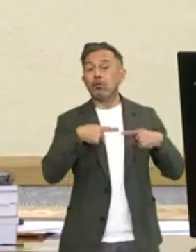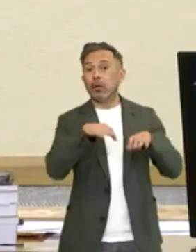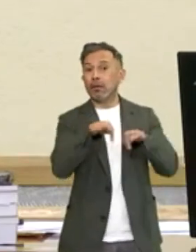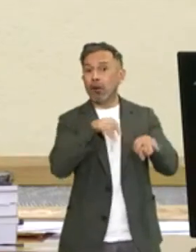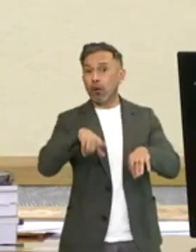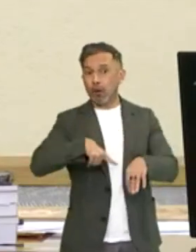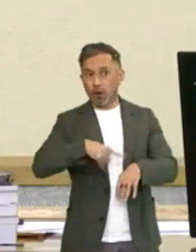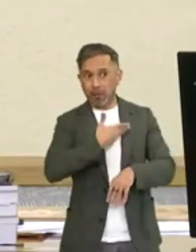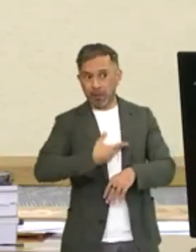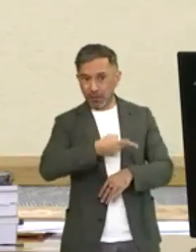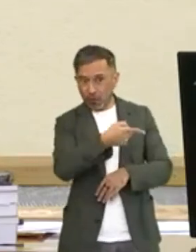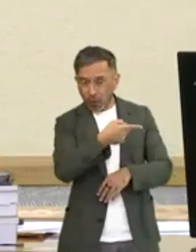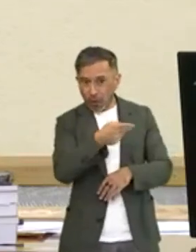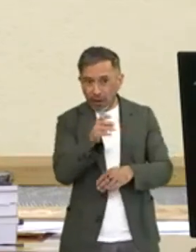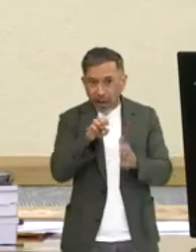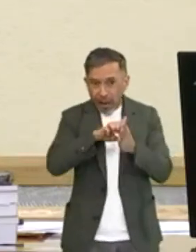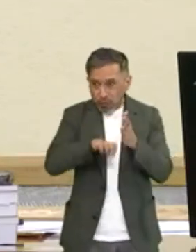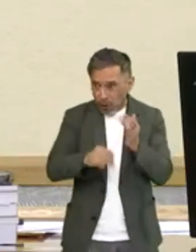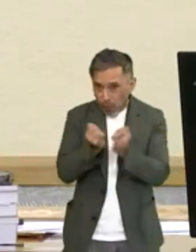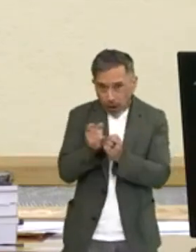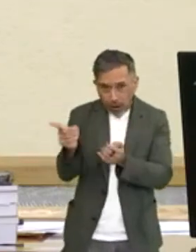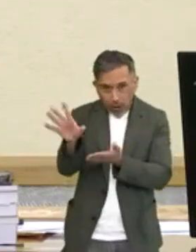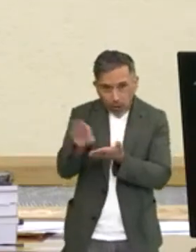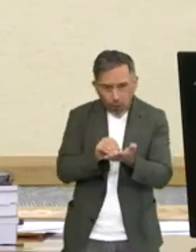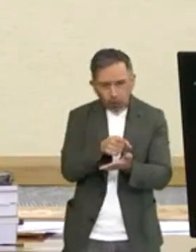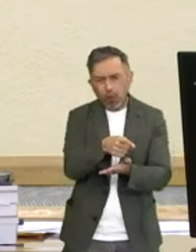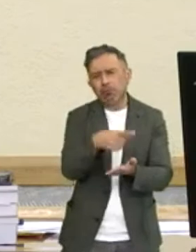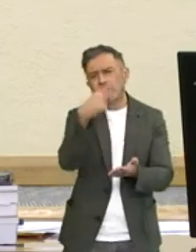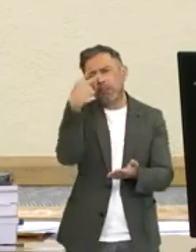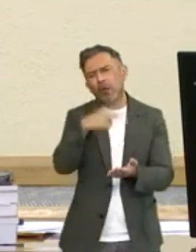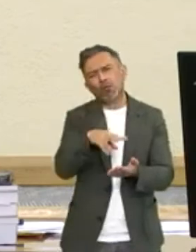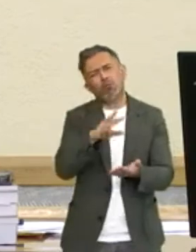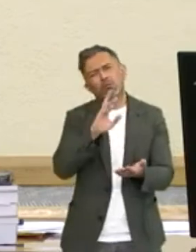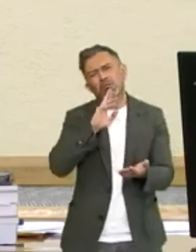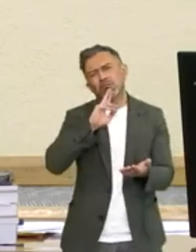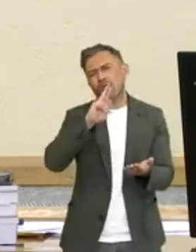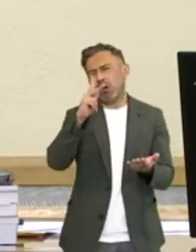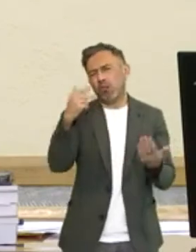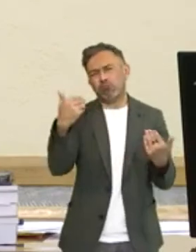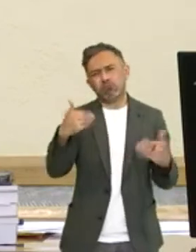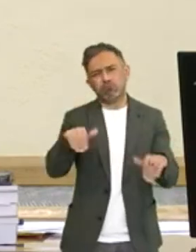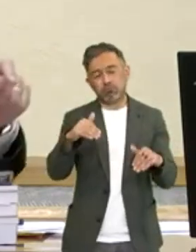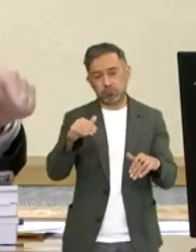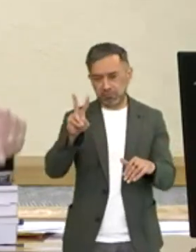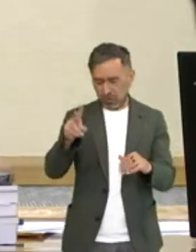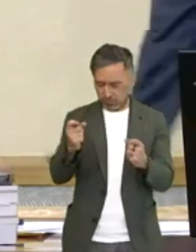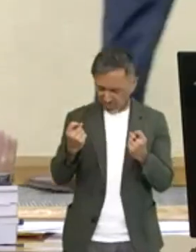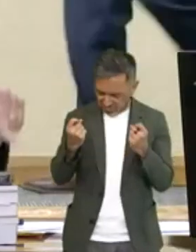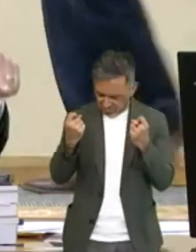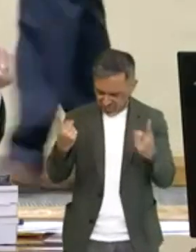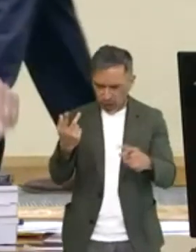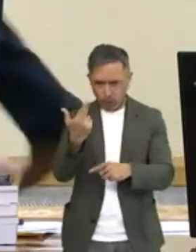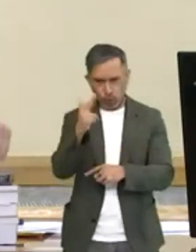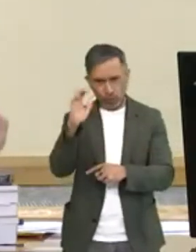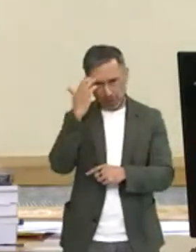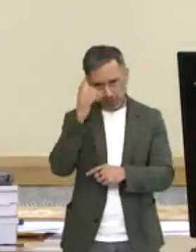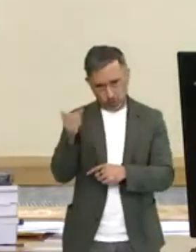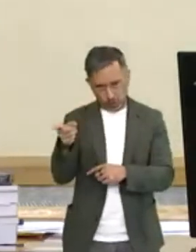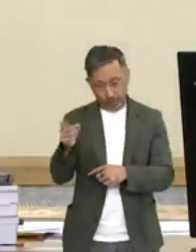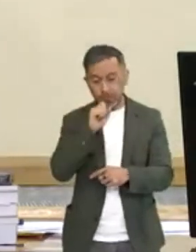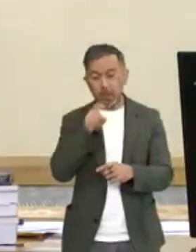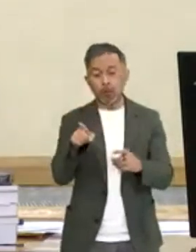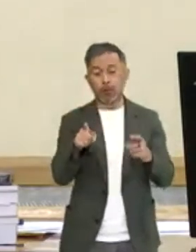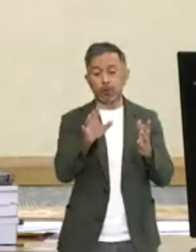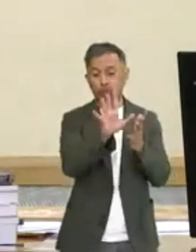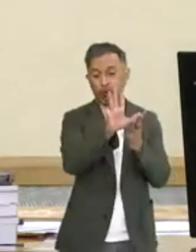distinto, mucho mejor, por cierto. Así que un reconocimiento a quien no solamente fue designado conforme a las normas que establece